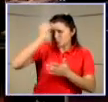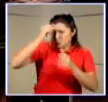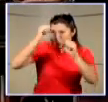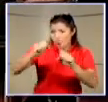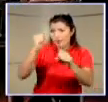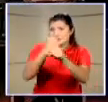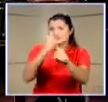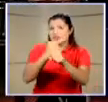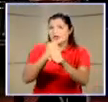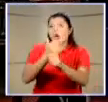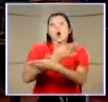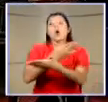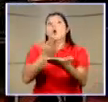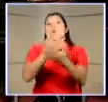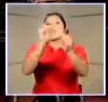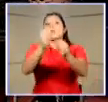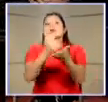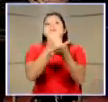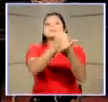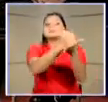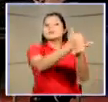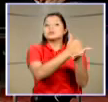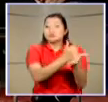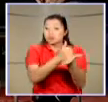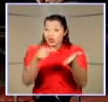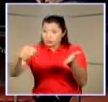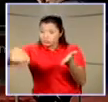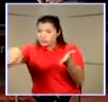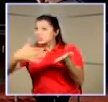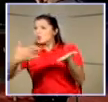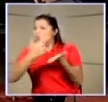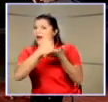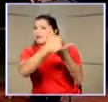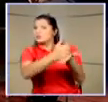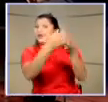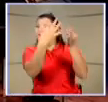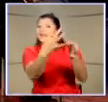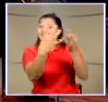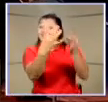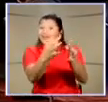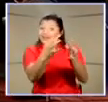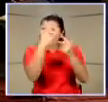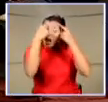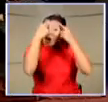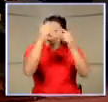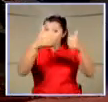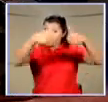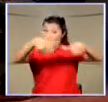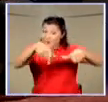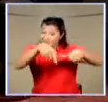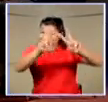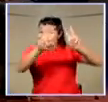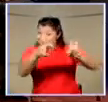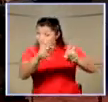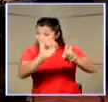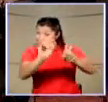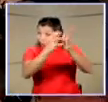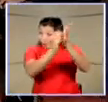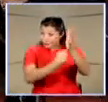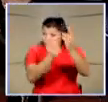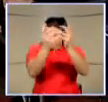hacer? ¿Cómo ayudaría a la gente de la Unión de Cámaras a tratar de buscar un consenso en un tema tan delicado como es el